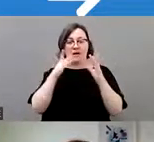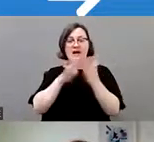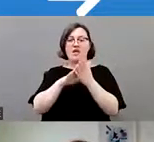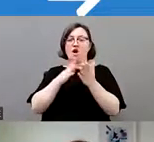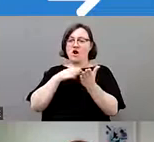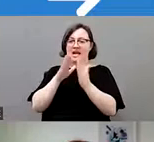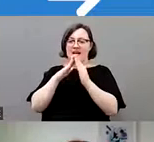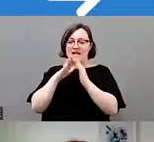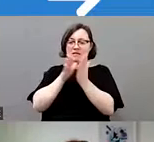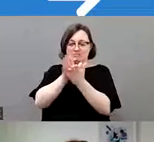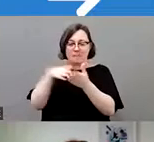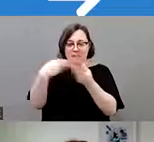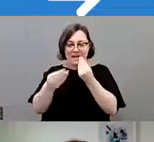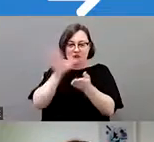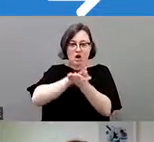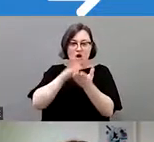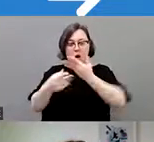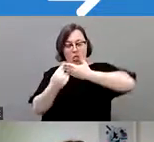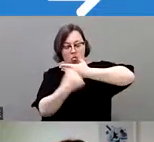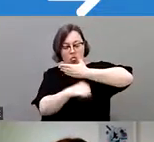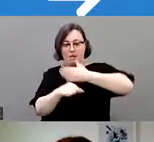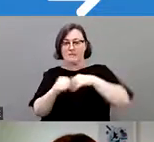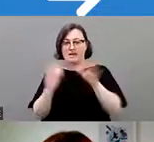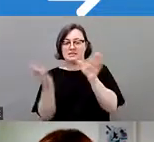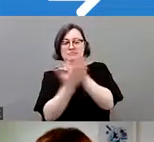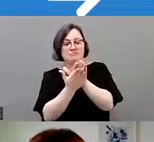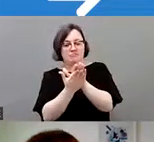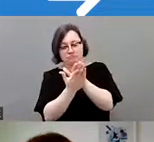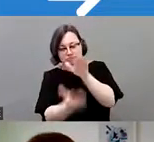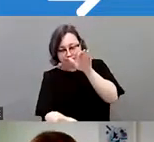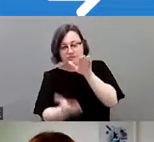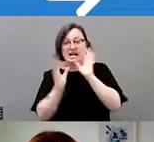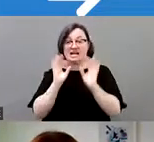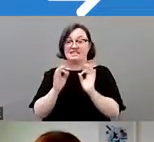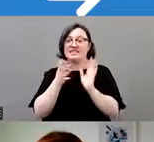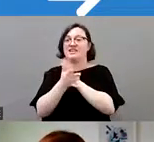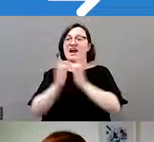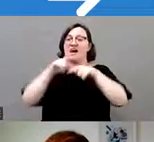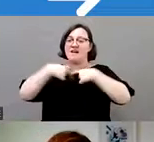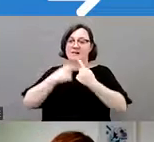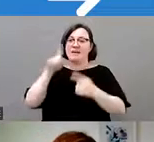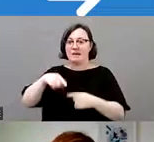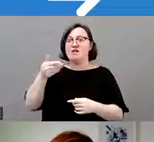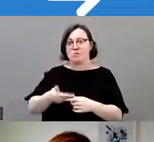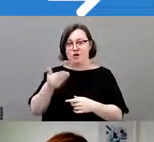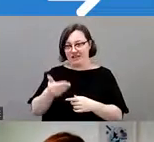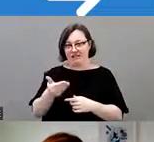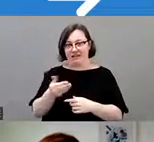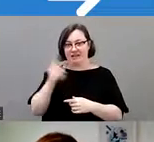casa, le ponía el velcro por detrás y lo metía en la funda de las diapositivas. O sea que la familia es muy importante